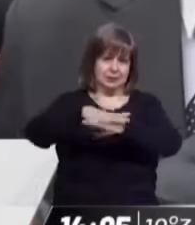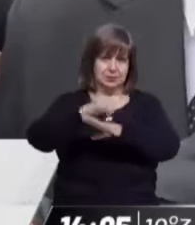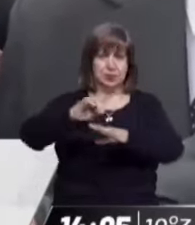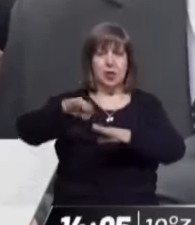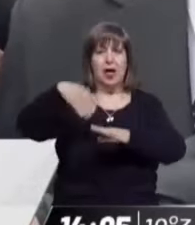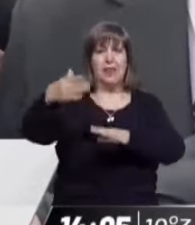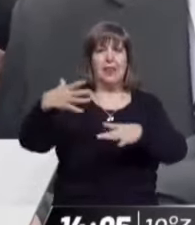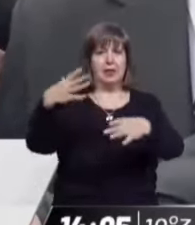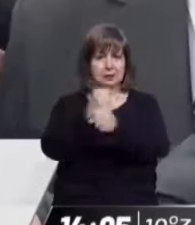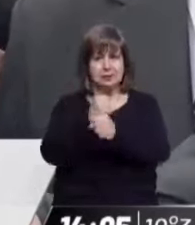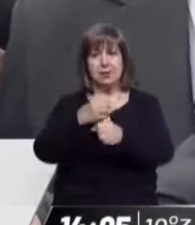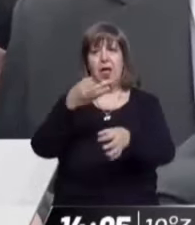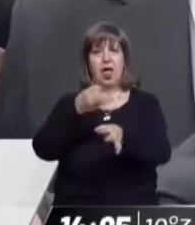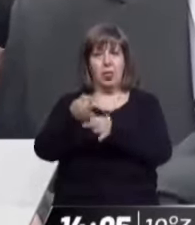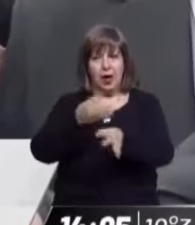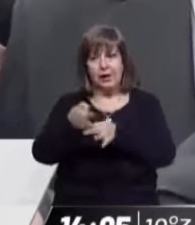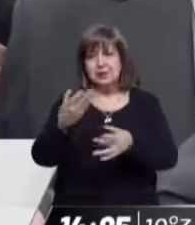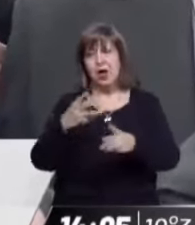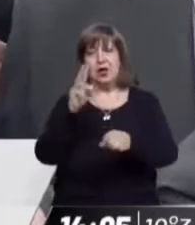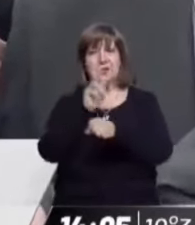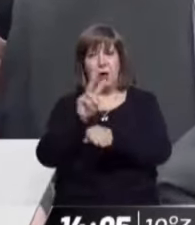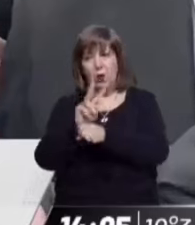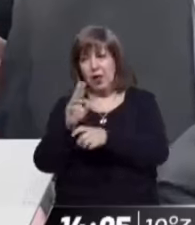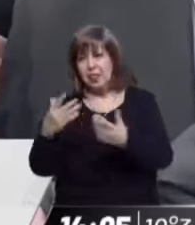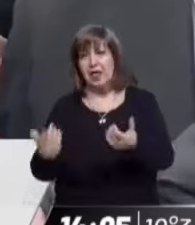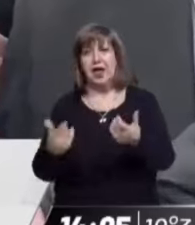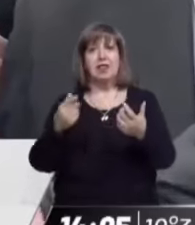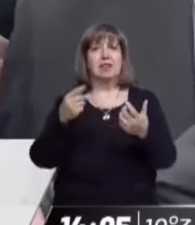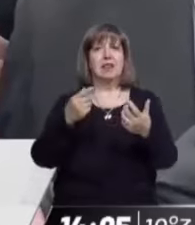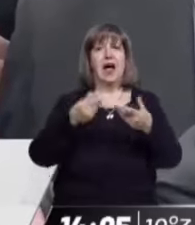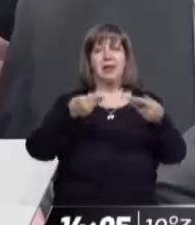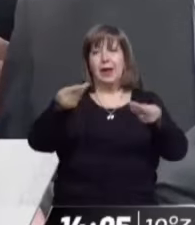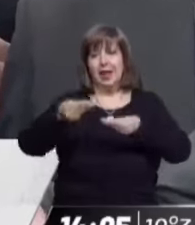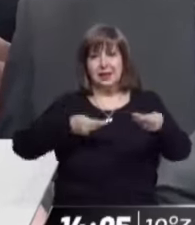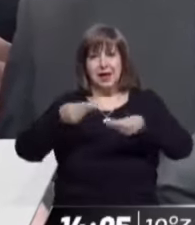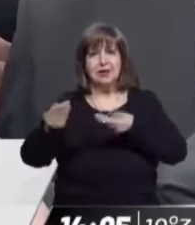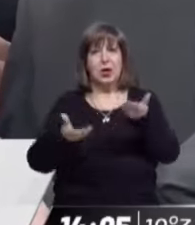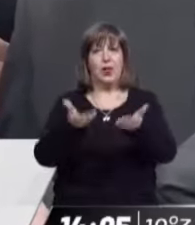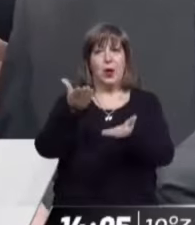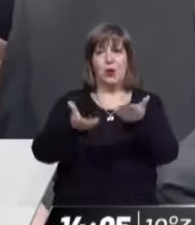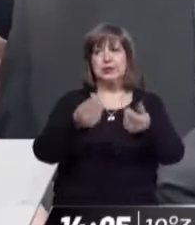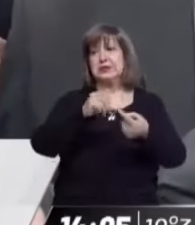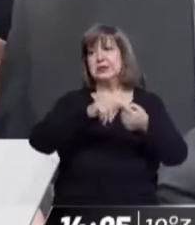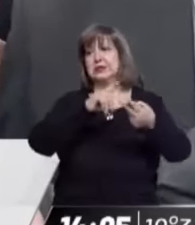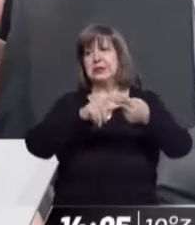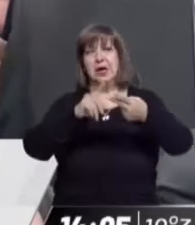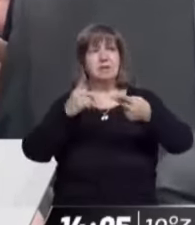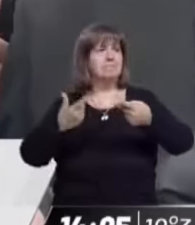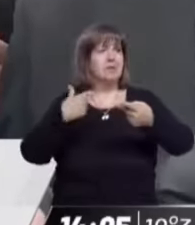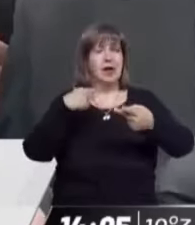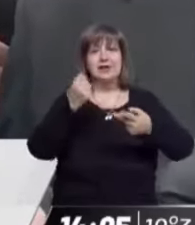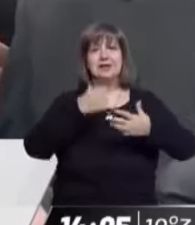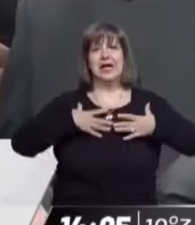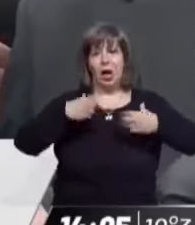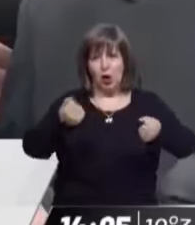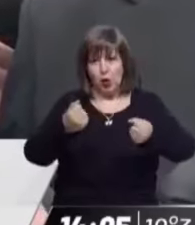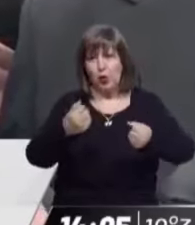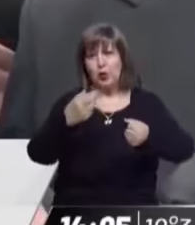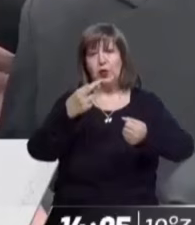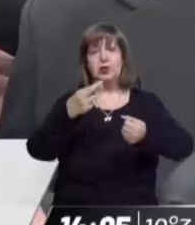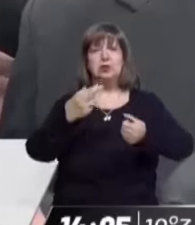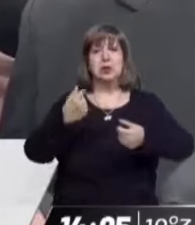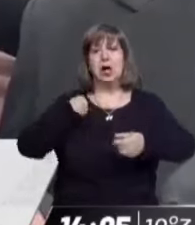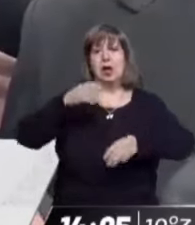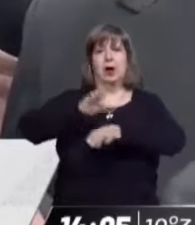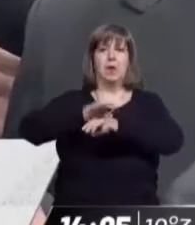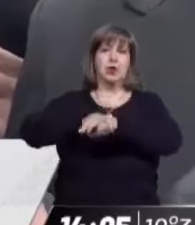transporte público, educación, seguridad, administración de justicia, red de salud pública y demás, lo